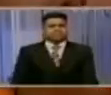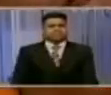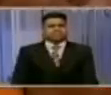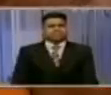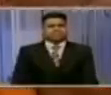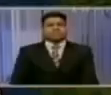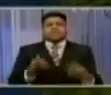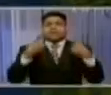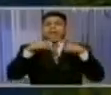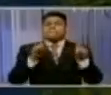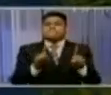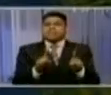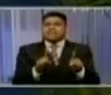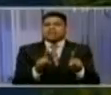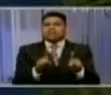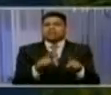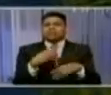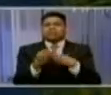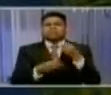se hizo una reprogramación